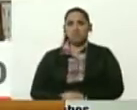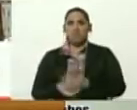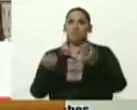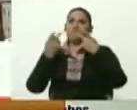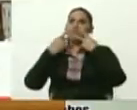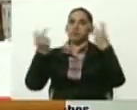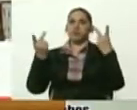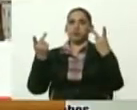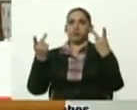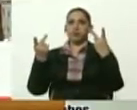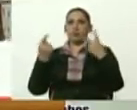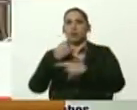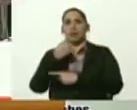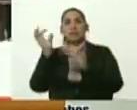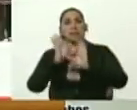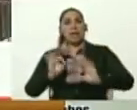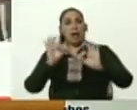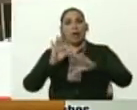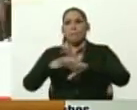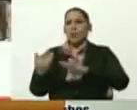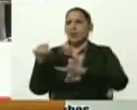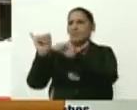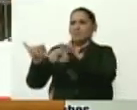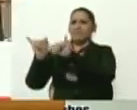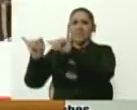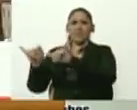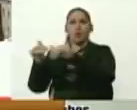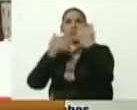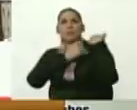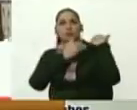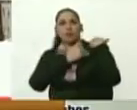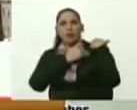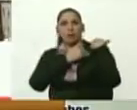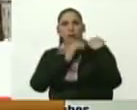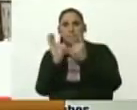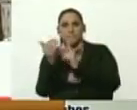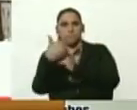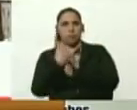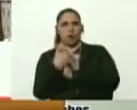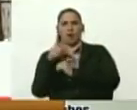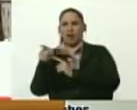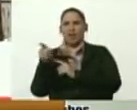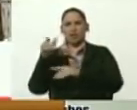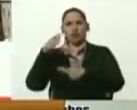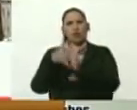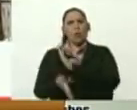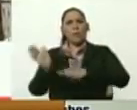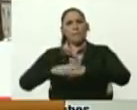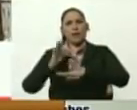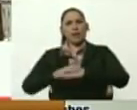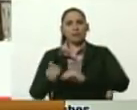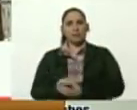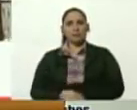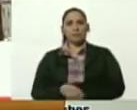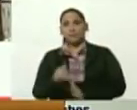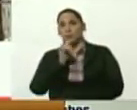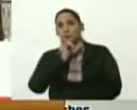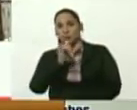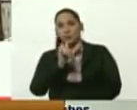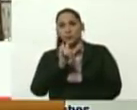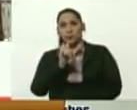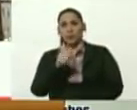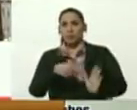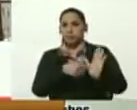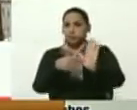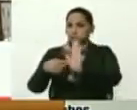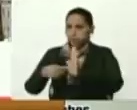públicamente a decir nada, porque son los verdaderos responsables y cómplices de estos hechos. Así que con este anuncio pues dejamos muy